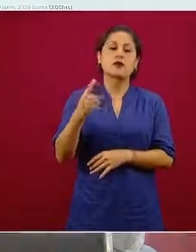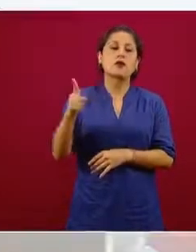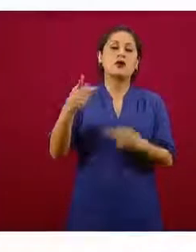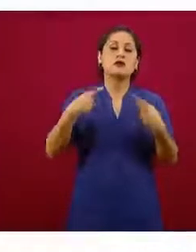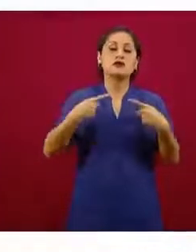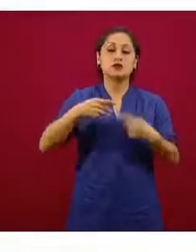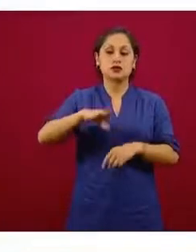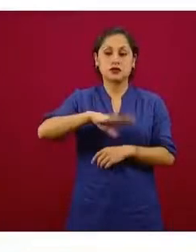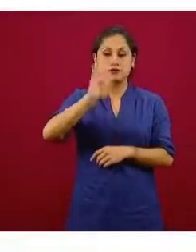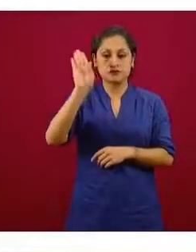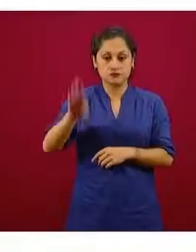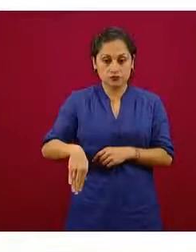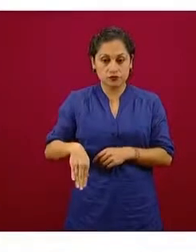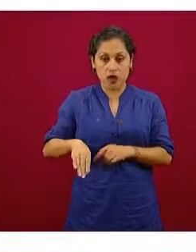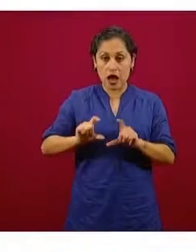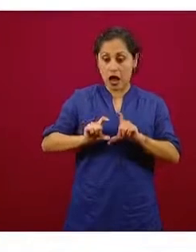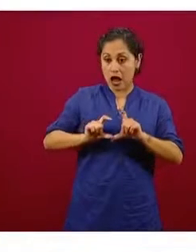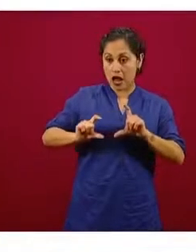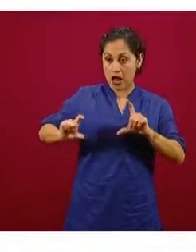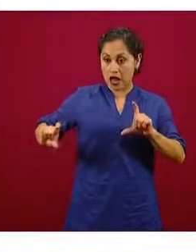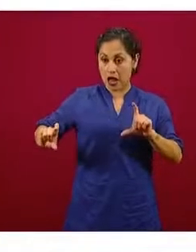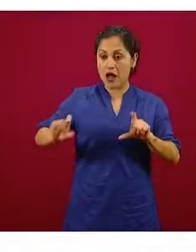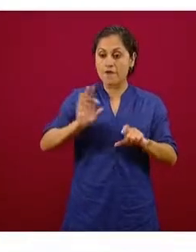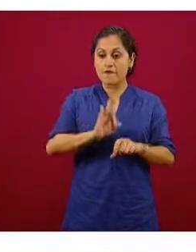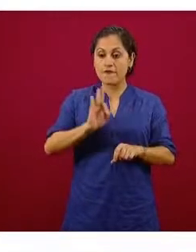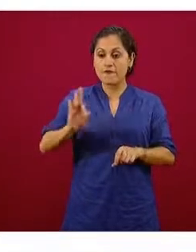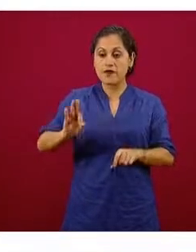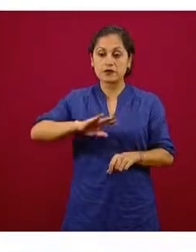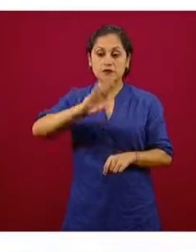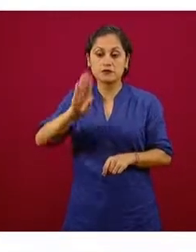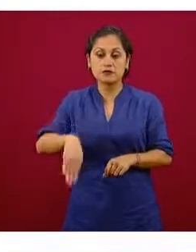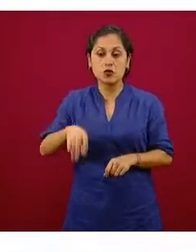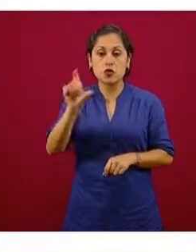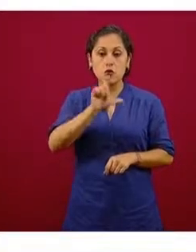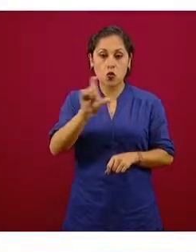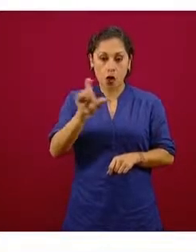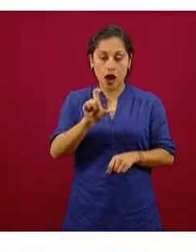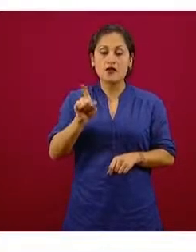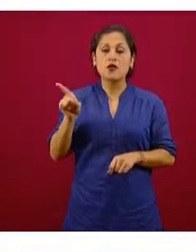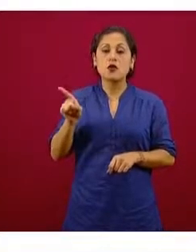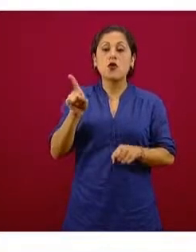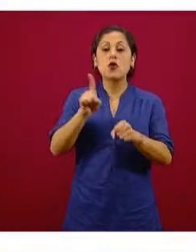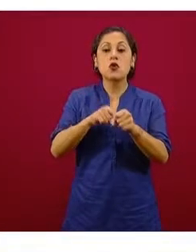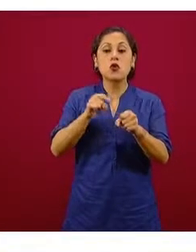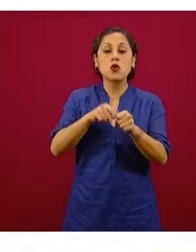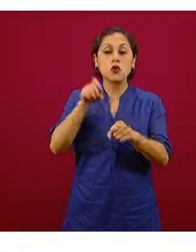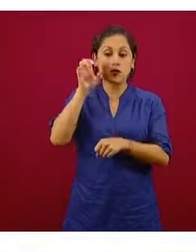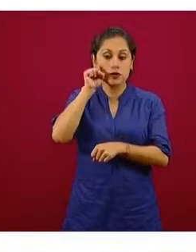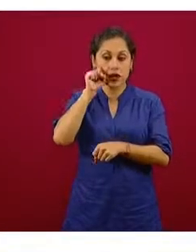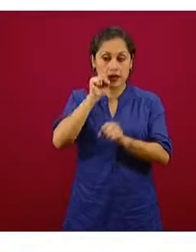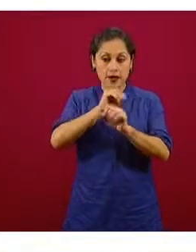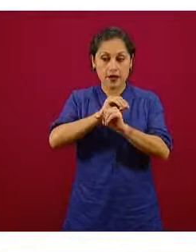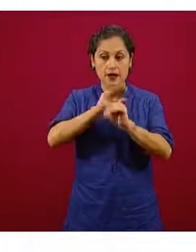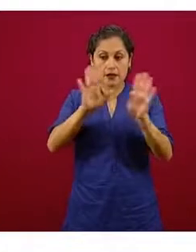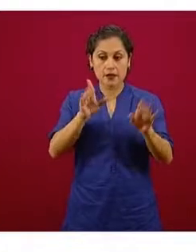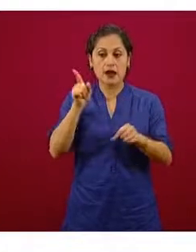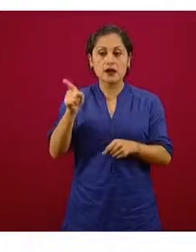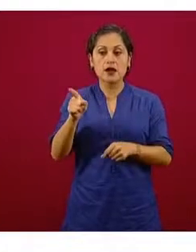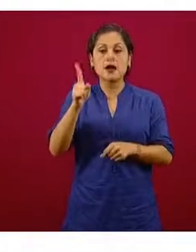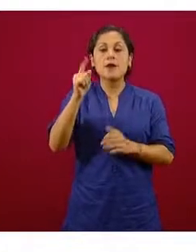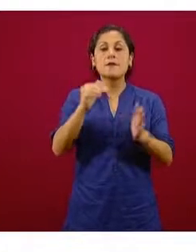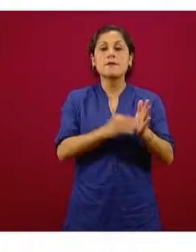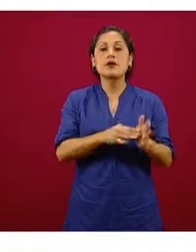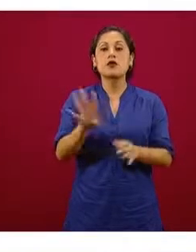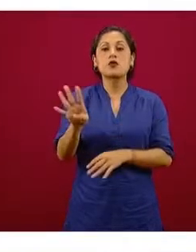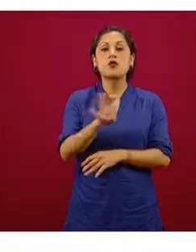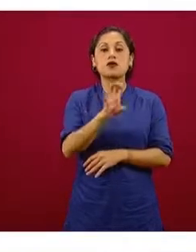la fecha en la que ocurrieron, y también tenemos representados en este color naranja claro las